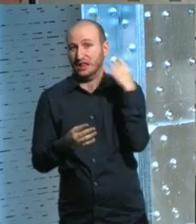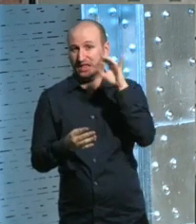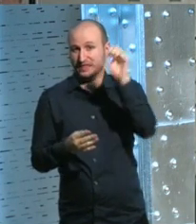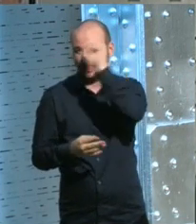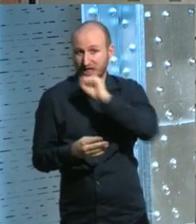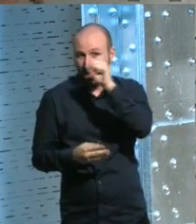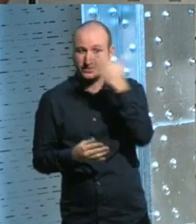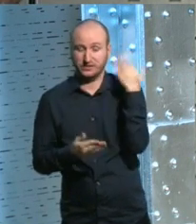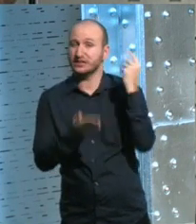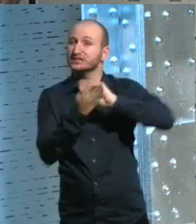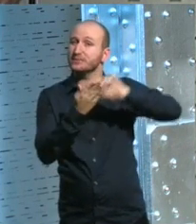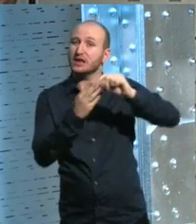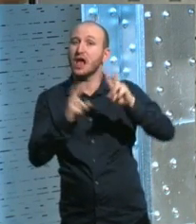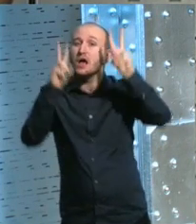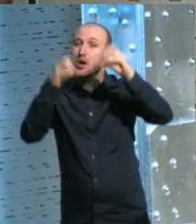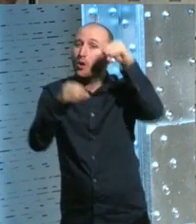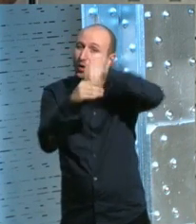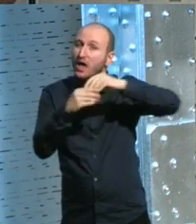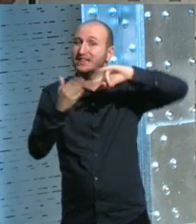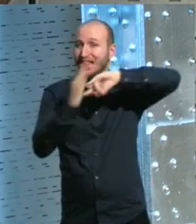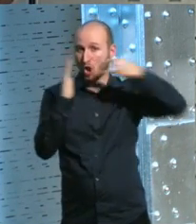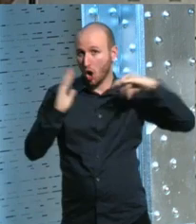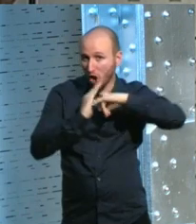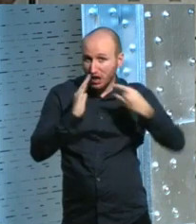sobre tecnología, más